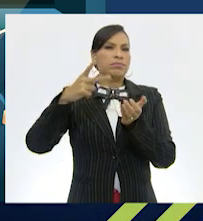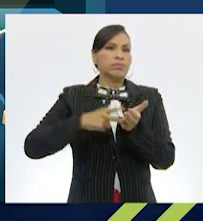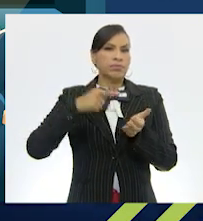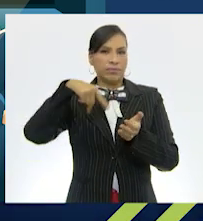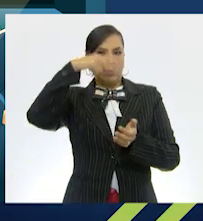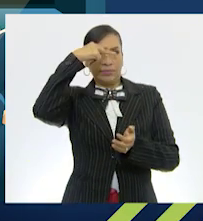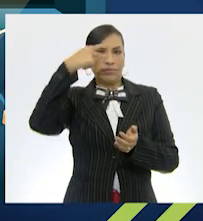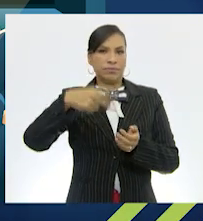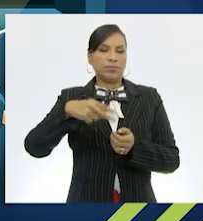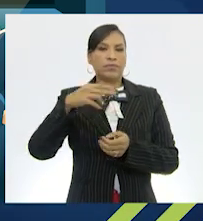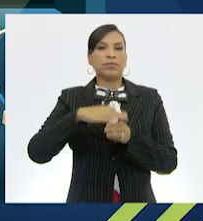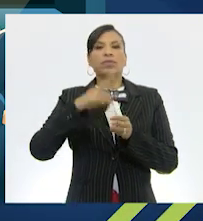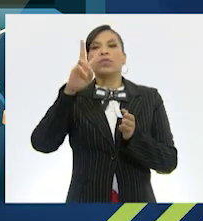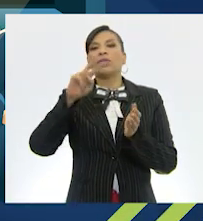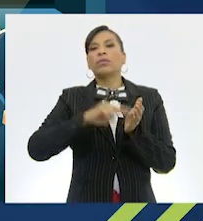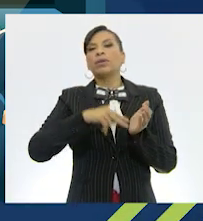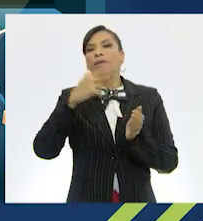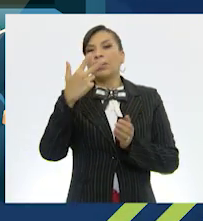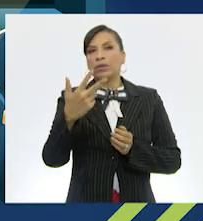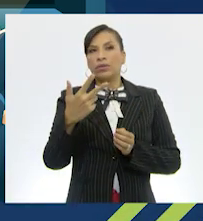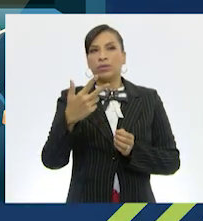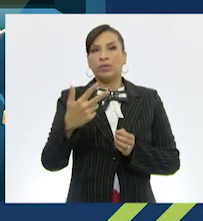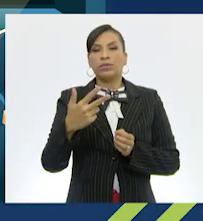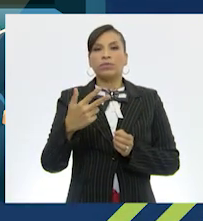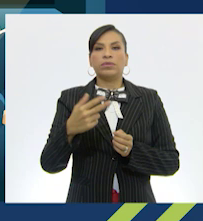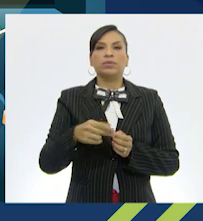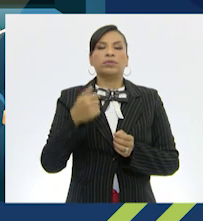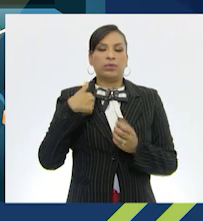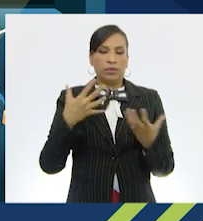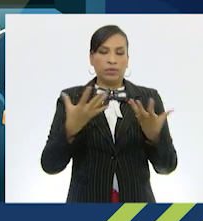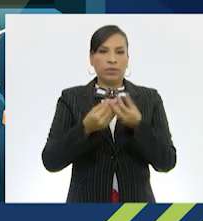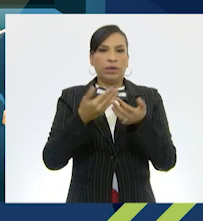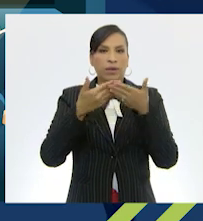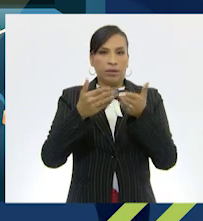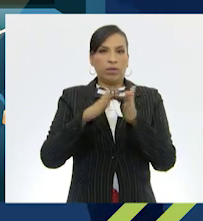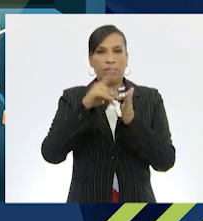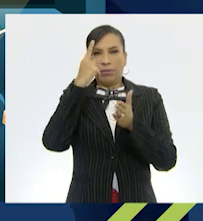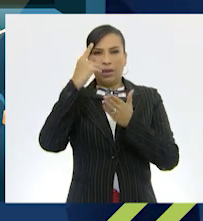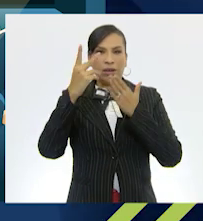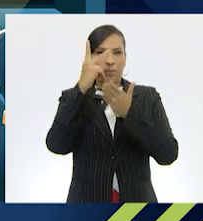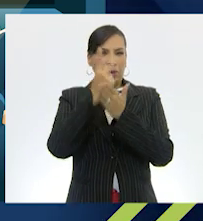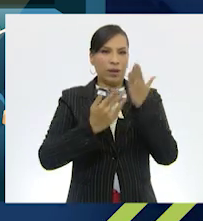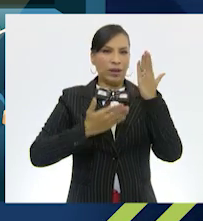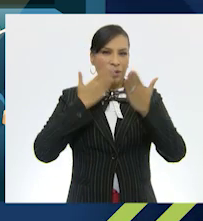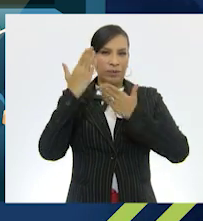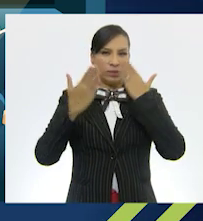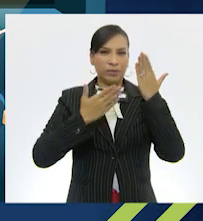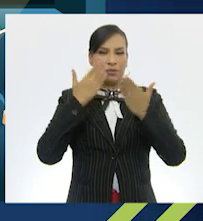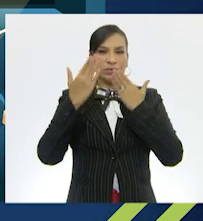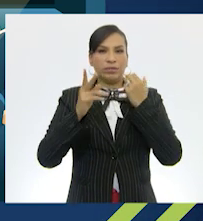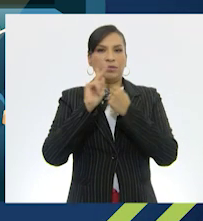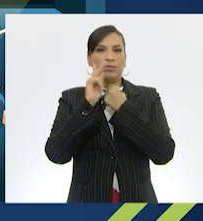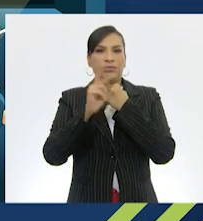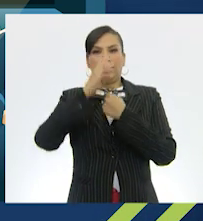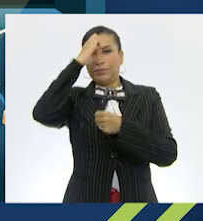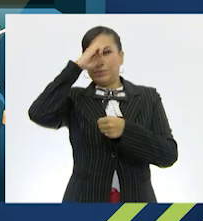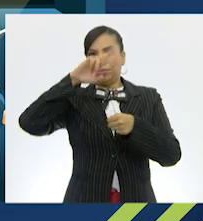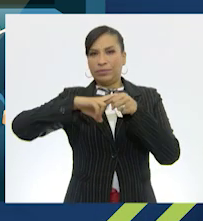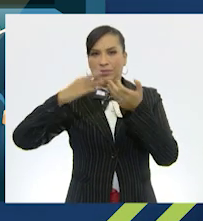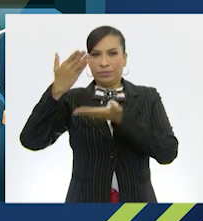aquí a México en 2008. ¿No? Fue parte de este programa de estudios. Yo era un país